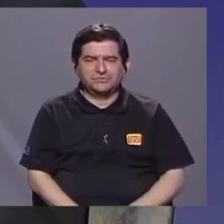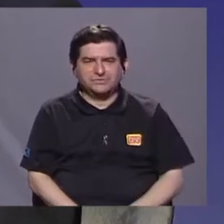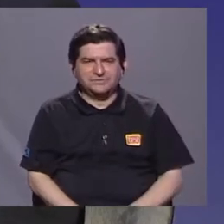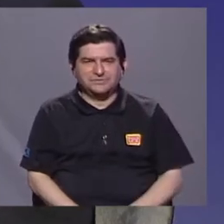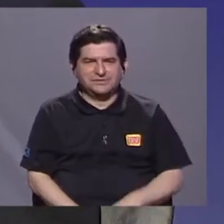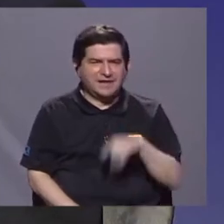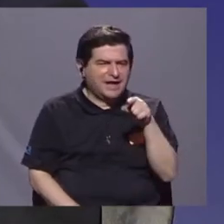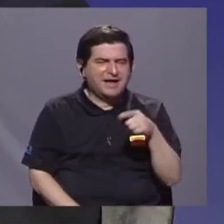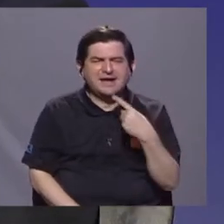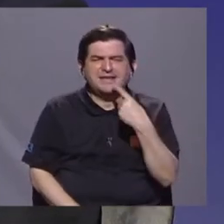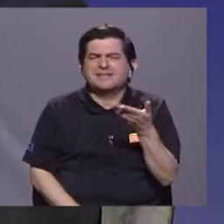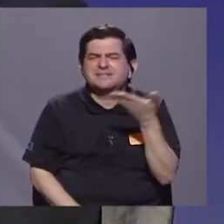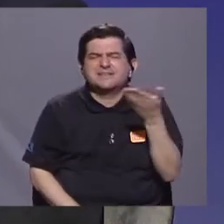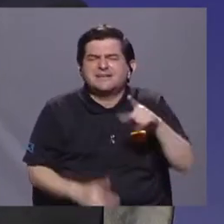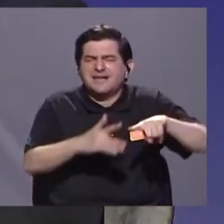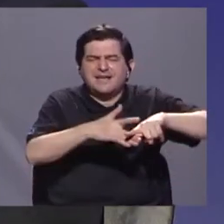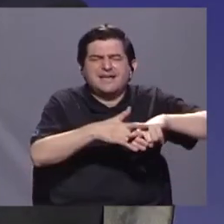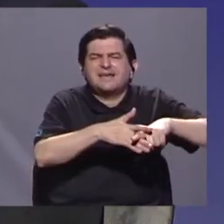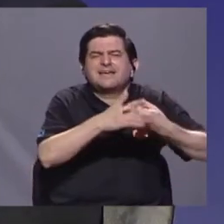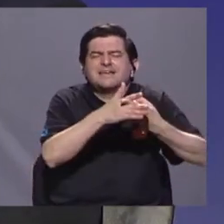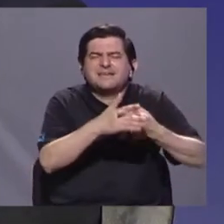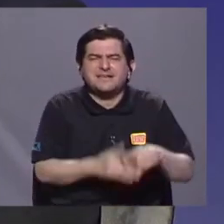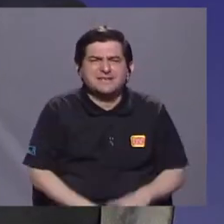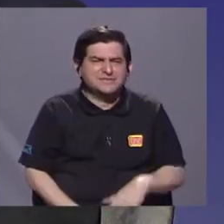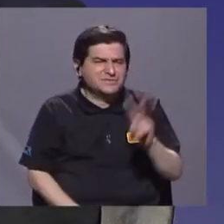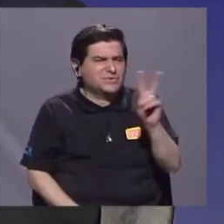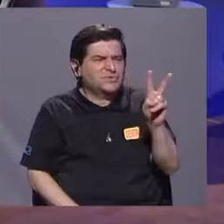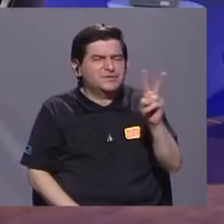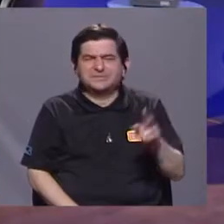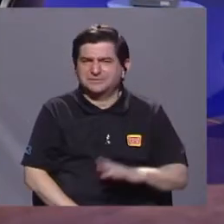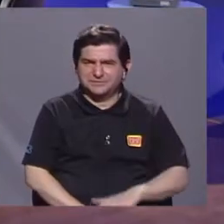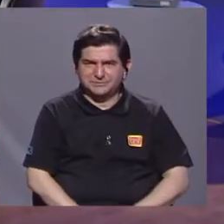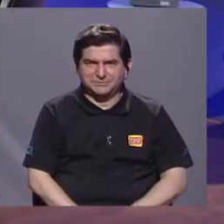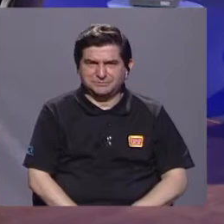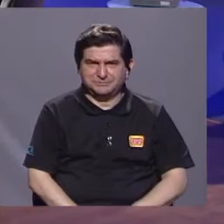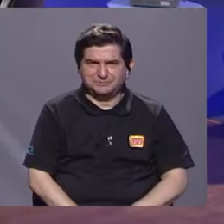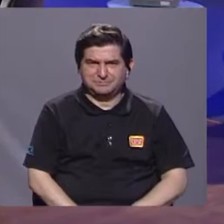secuencia con respecto al origen de este de este virus en particular